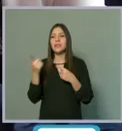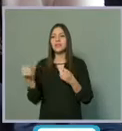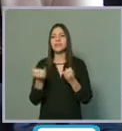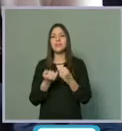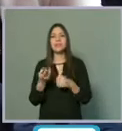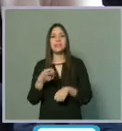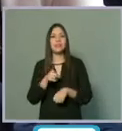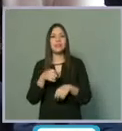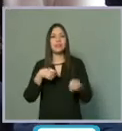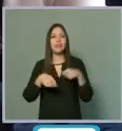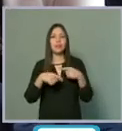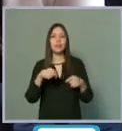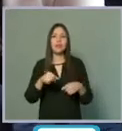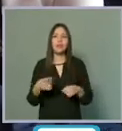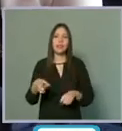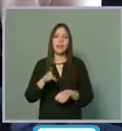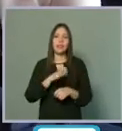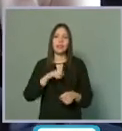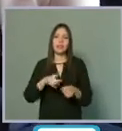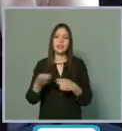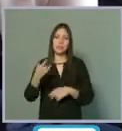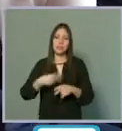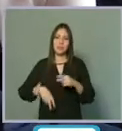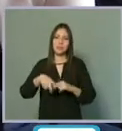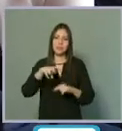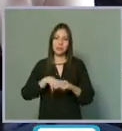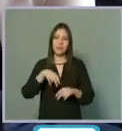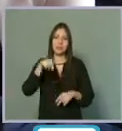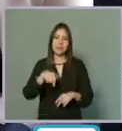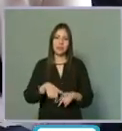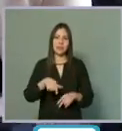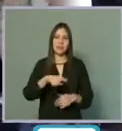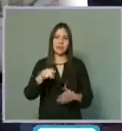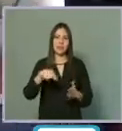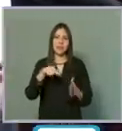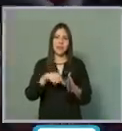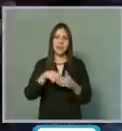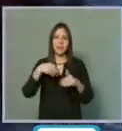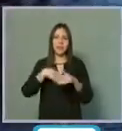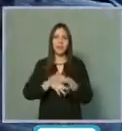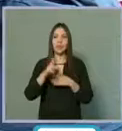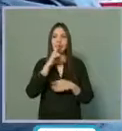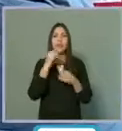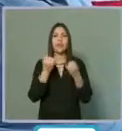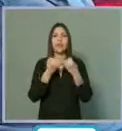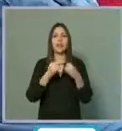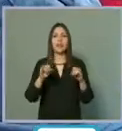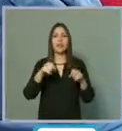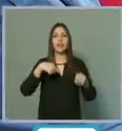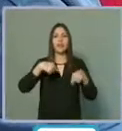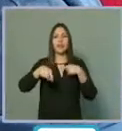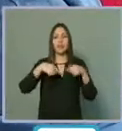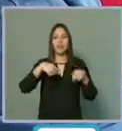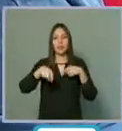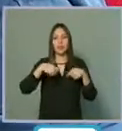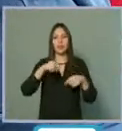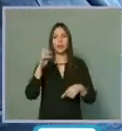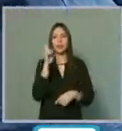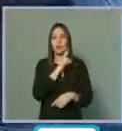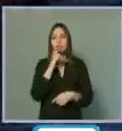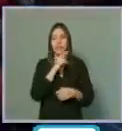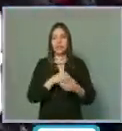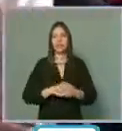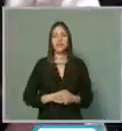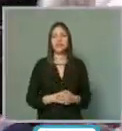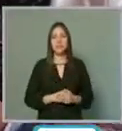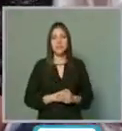un día muy especial el día de hoy, el estar aquí, precisamente en Kolobok. La inauguración del Mundial de Fútbol en Rusia.